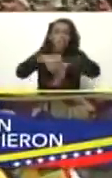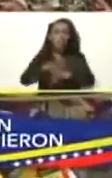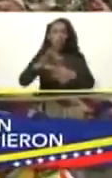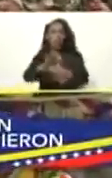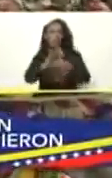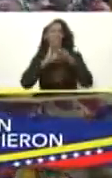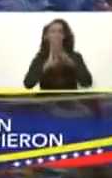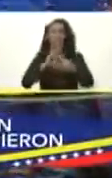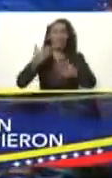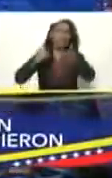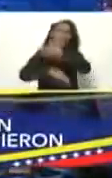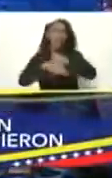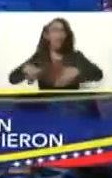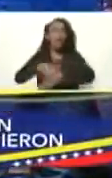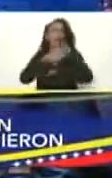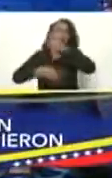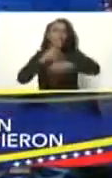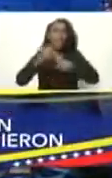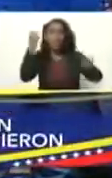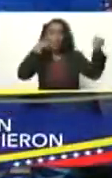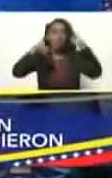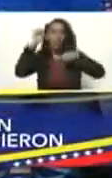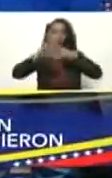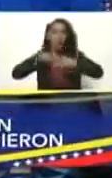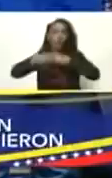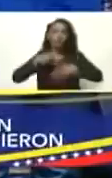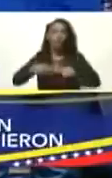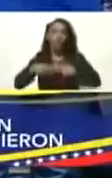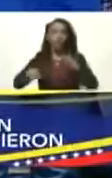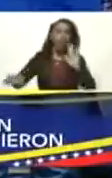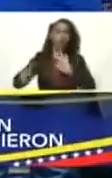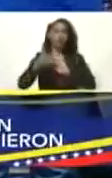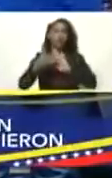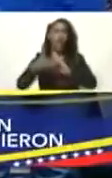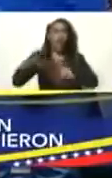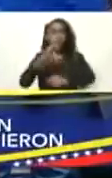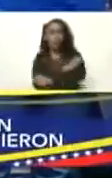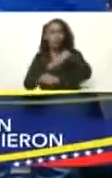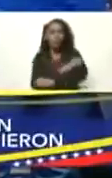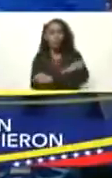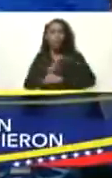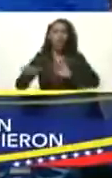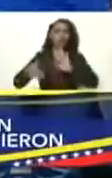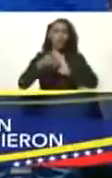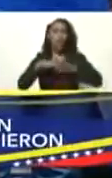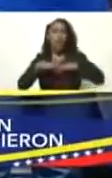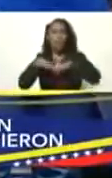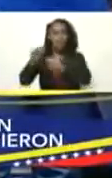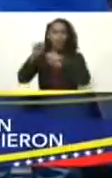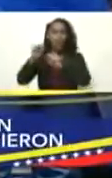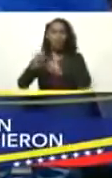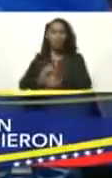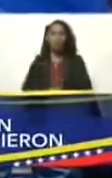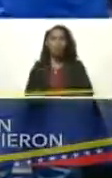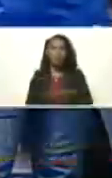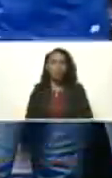a las calles a hacer una revolución contra la oligarquía y contra el imperialismo.